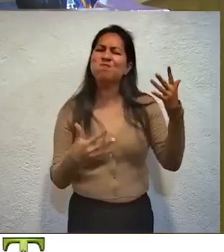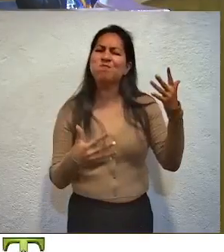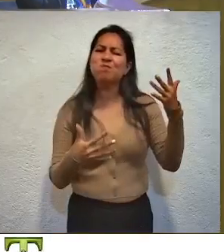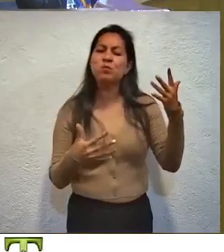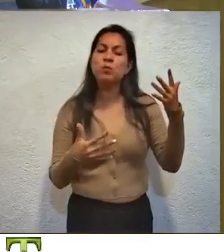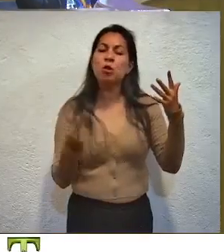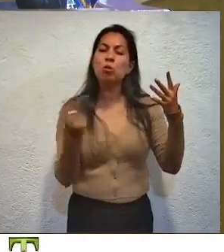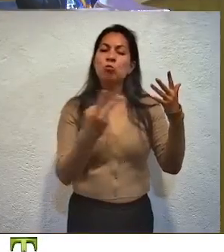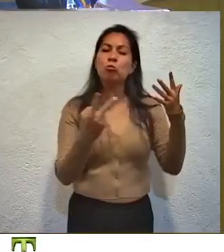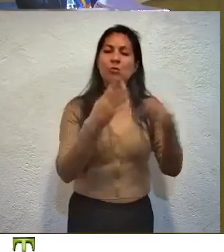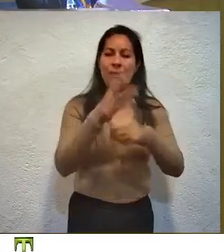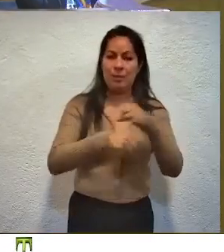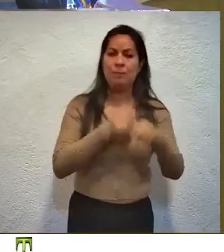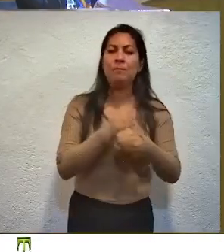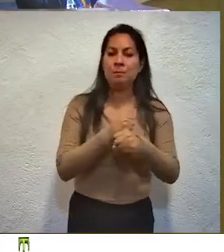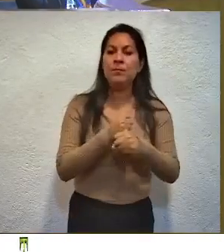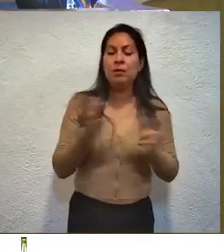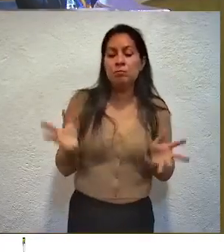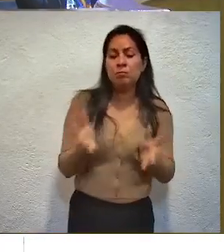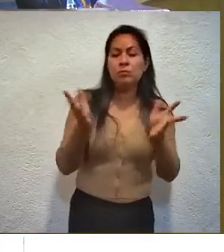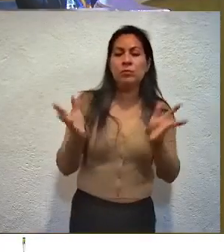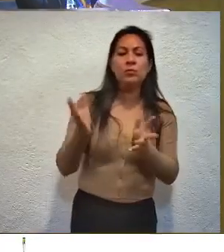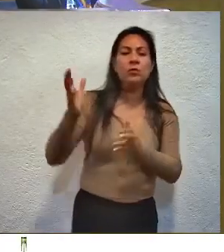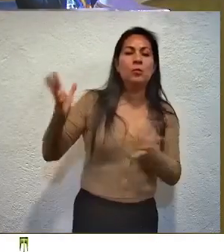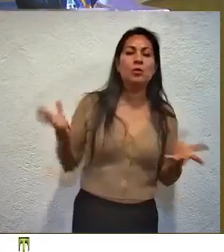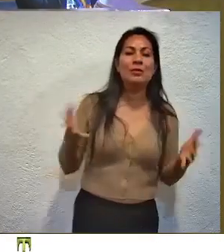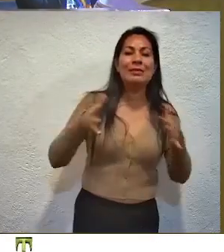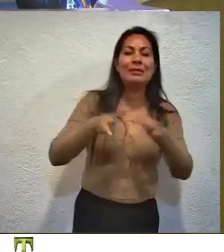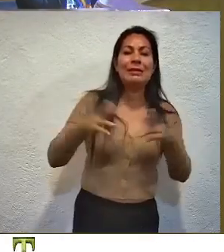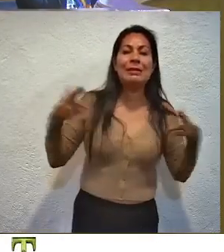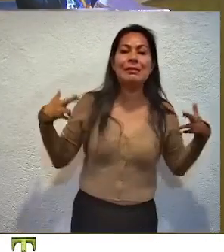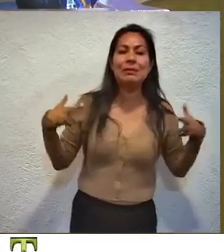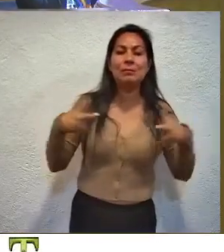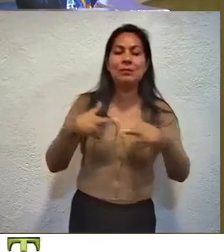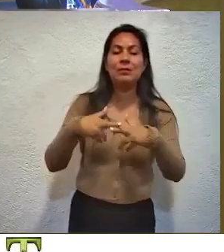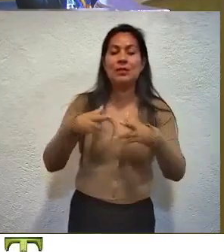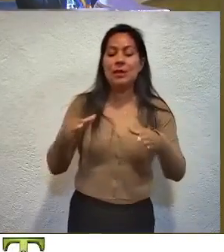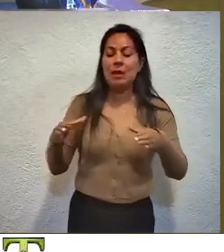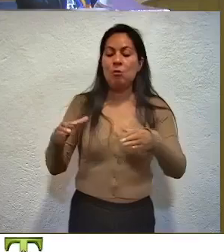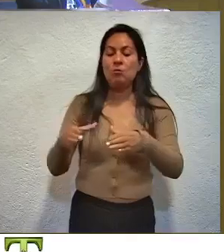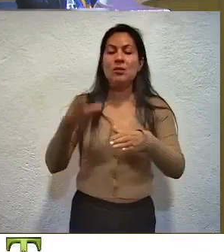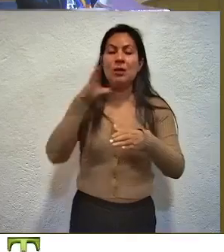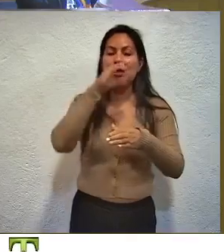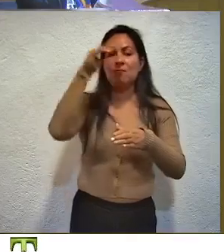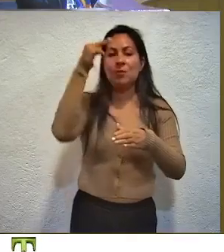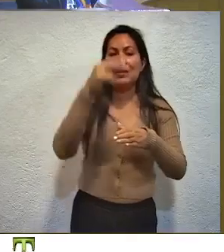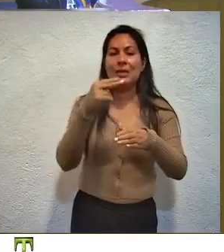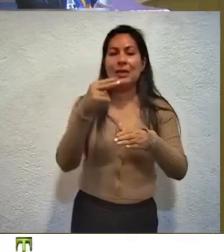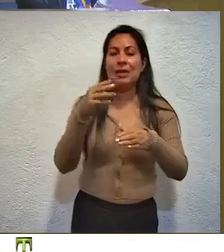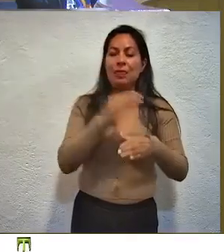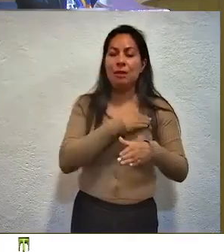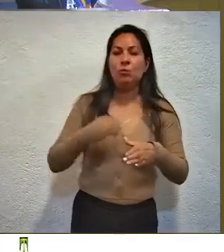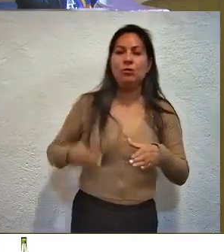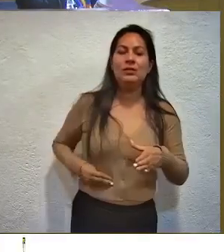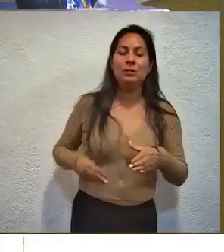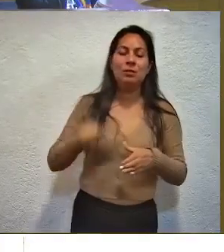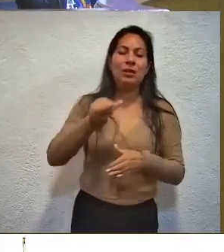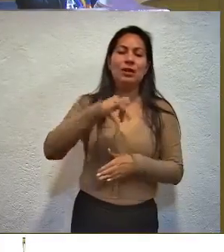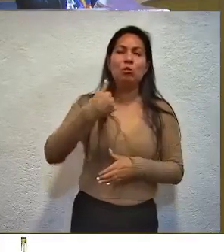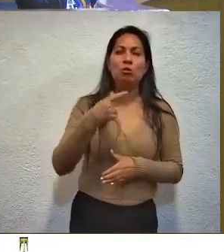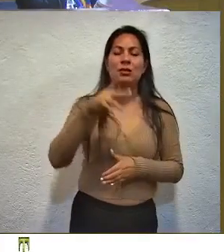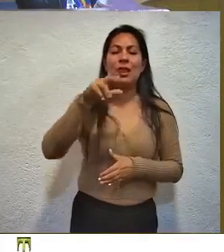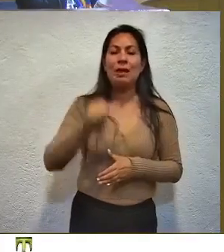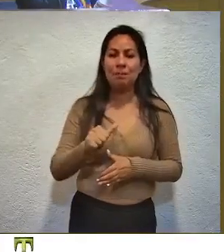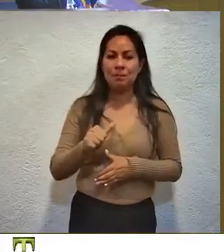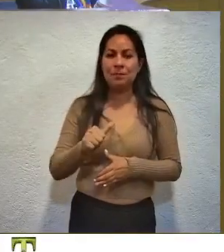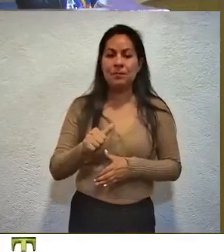005, ambos de este año, promovidos por los integrantes y representantes de la comunidad afromexicana del municipio de Ayutla de los Libres